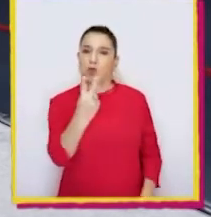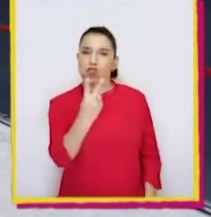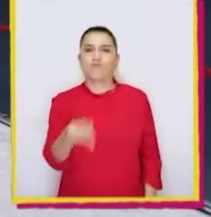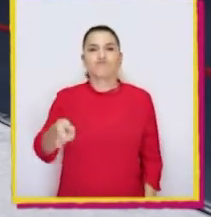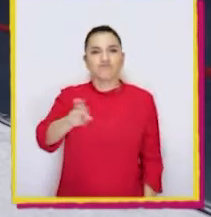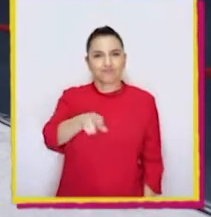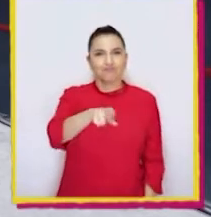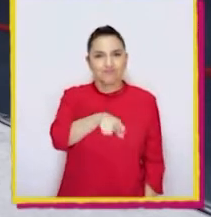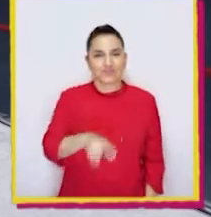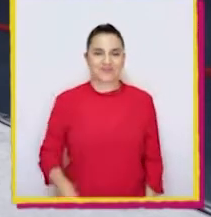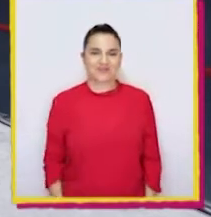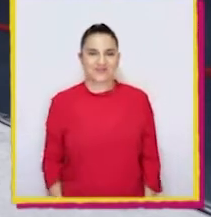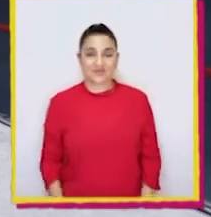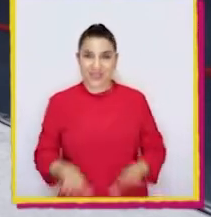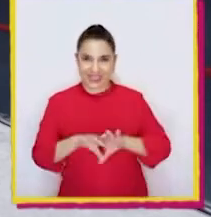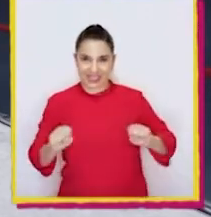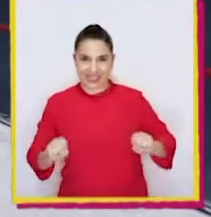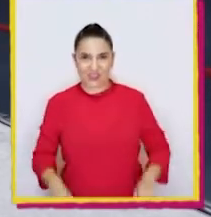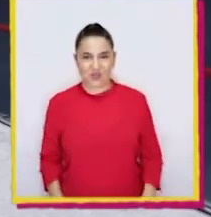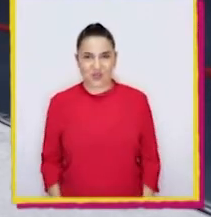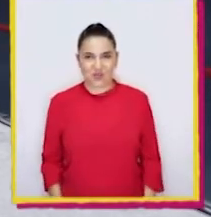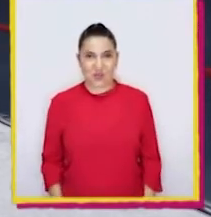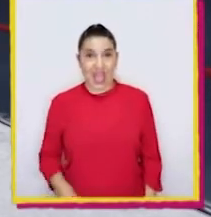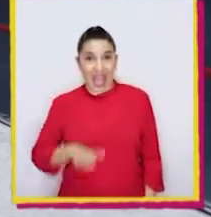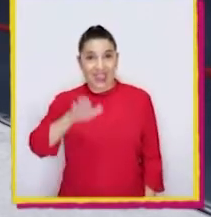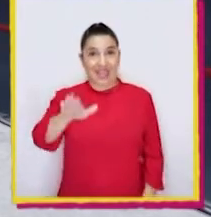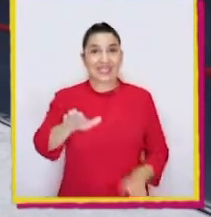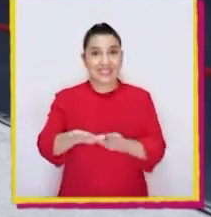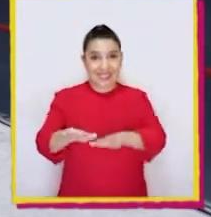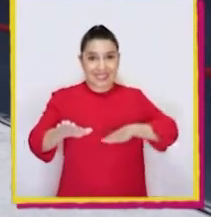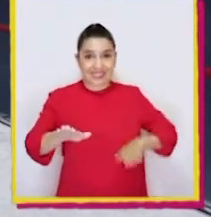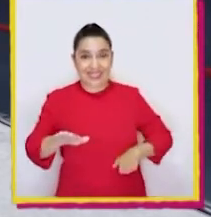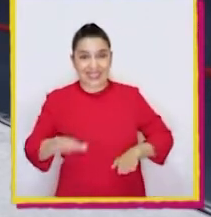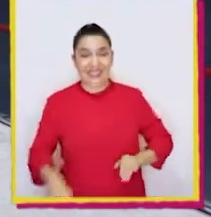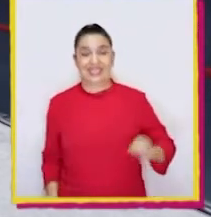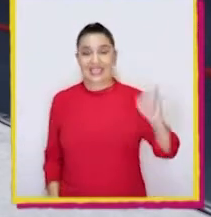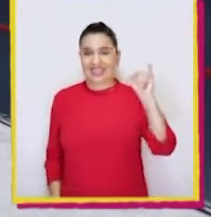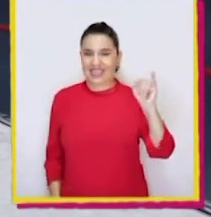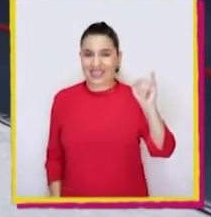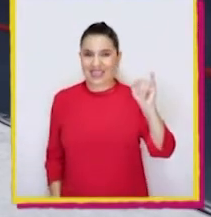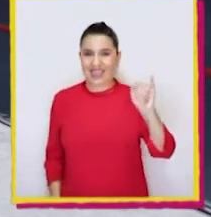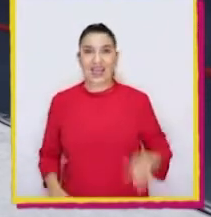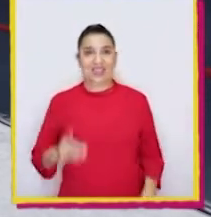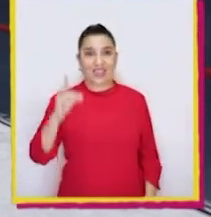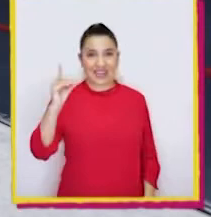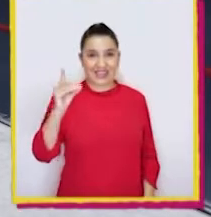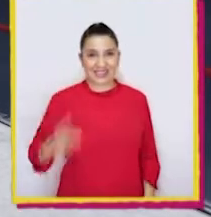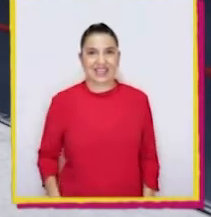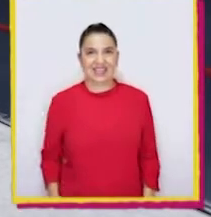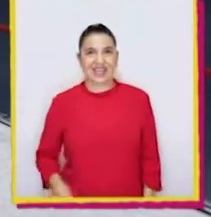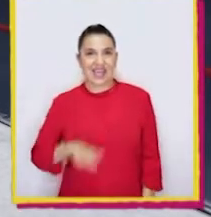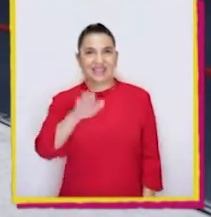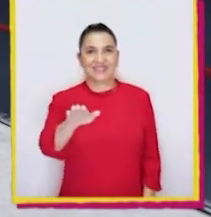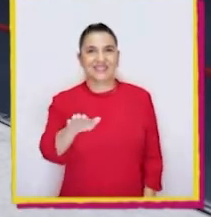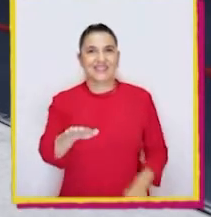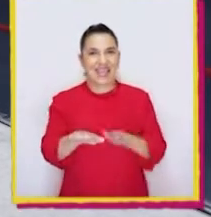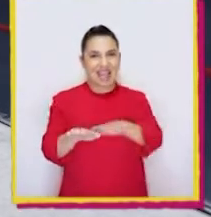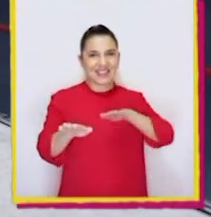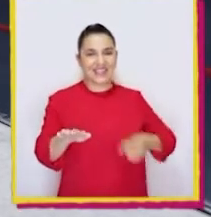dos veces cada patrón. ¿Listos? Adelante, atrás, izquierda,